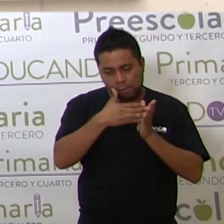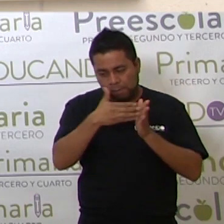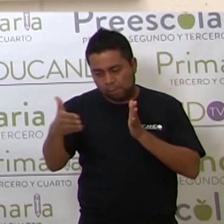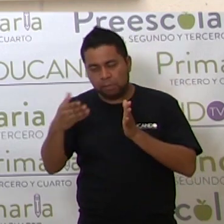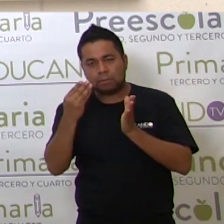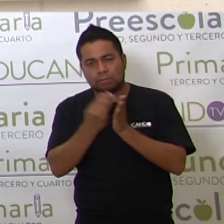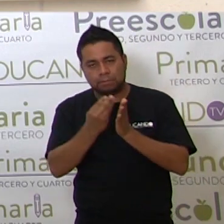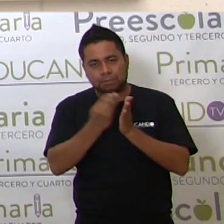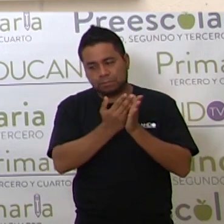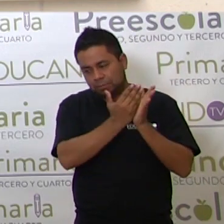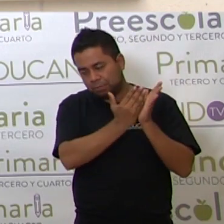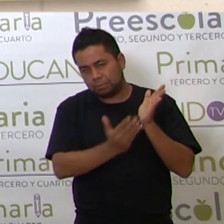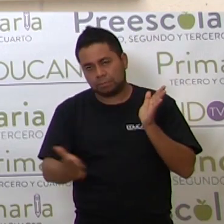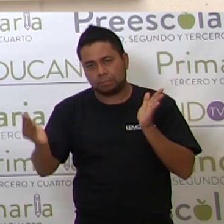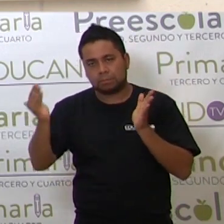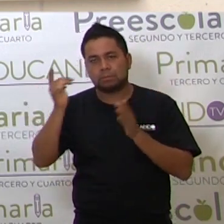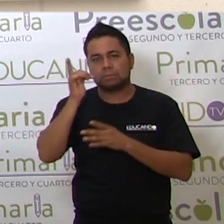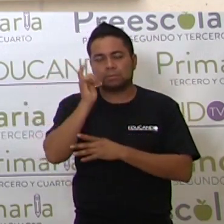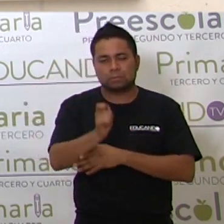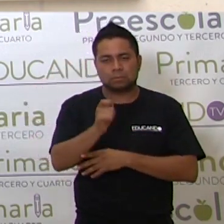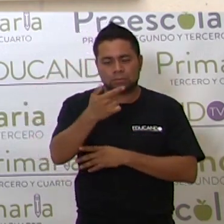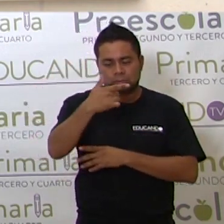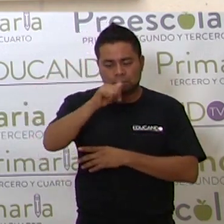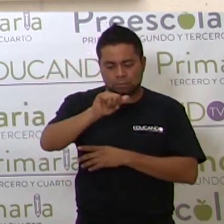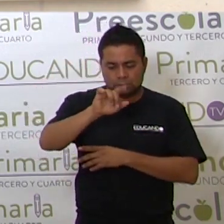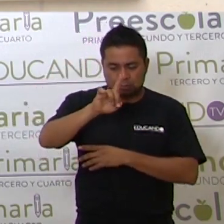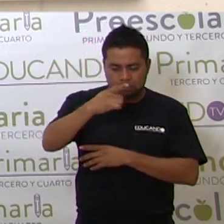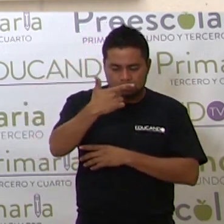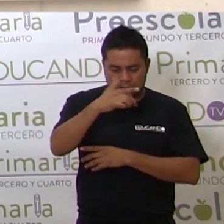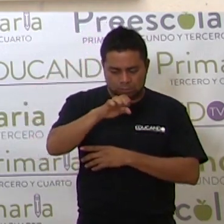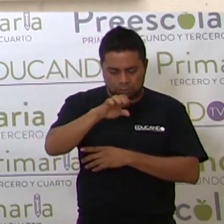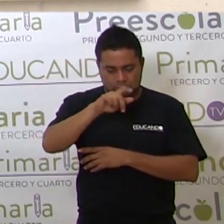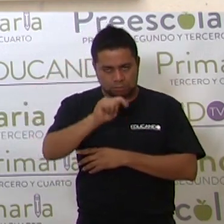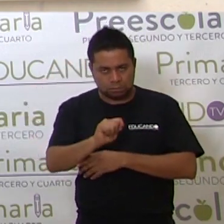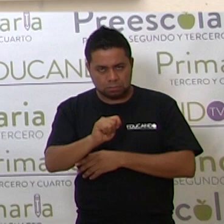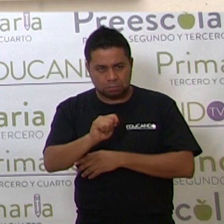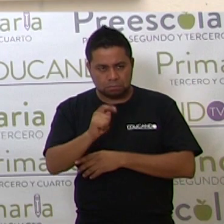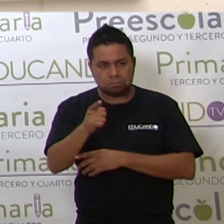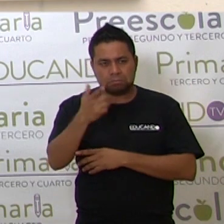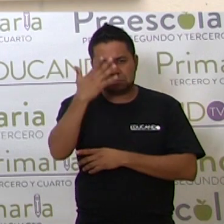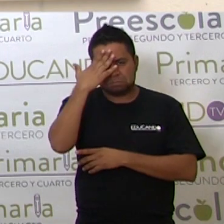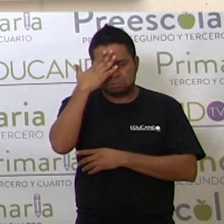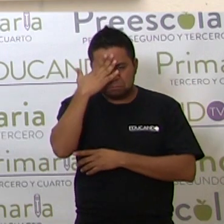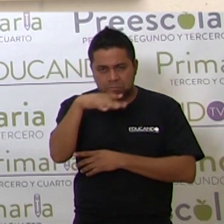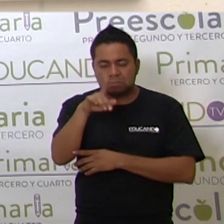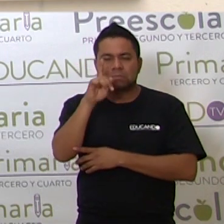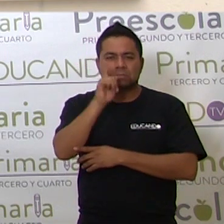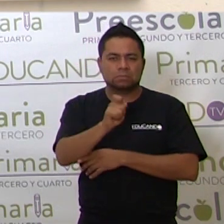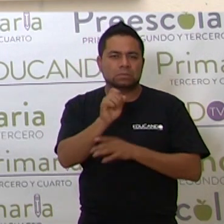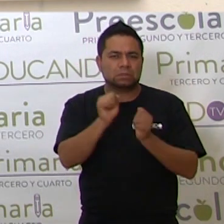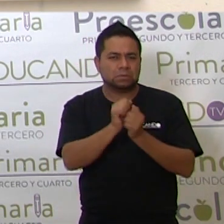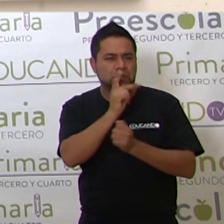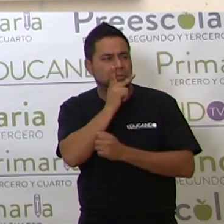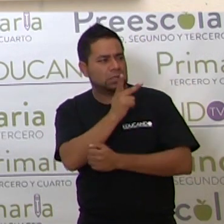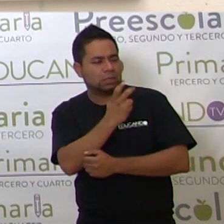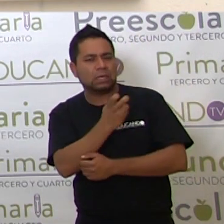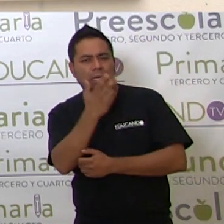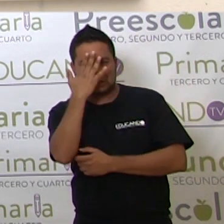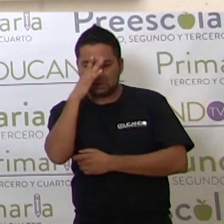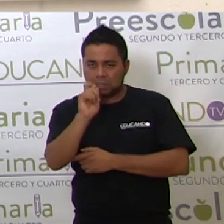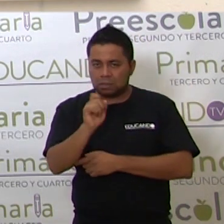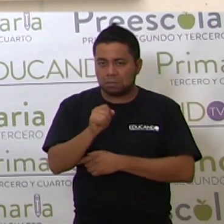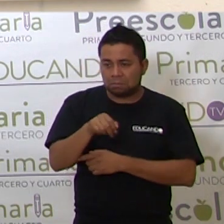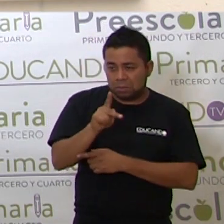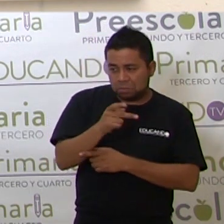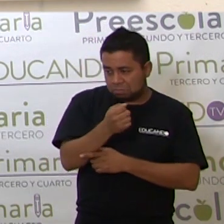sesiones que es un gadget ustedes ya más o menos al estar familiarizados con esta palabra pero hay compañeros